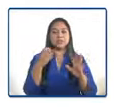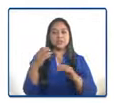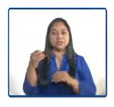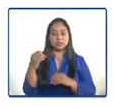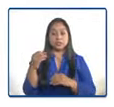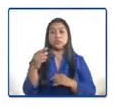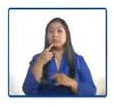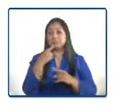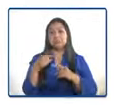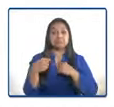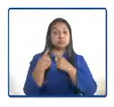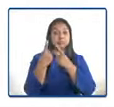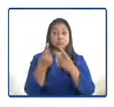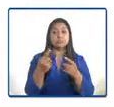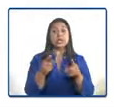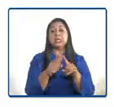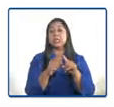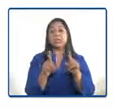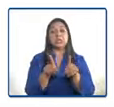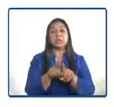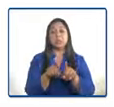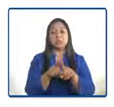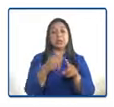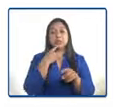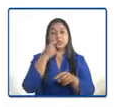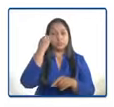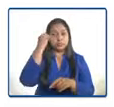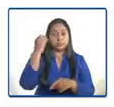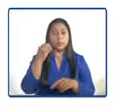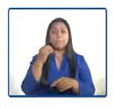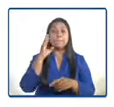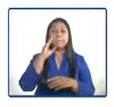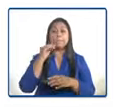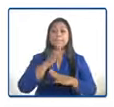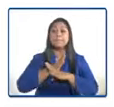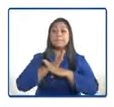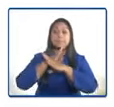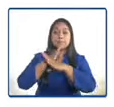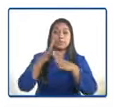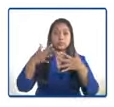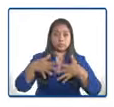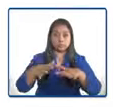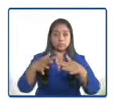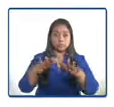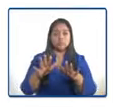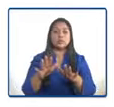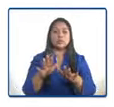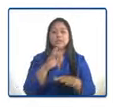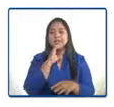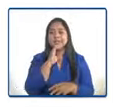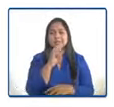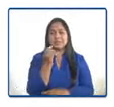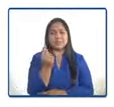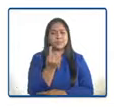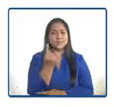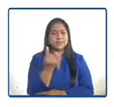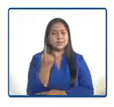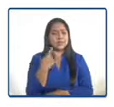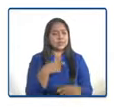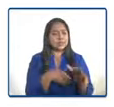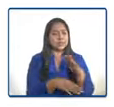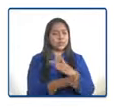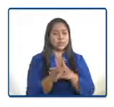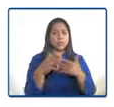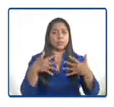premisa debido a que la protección portuaria es un bastión dentro del comercio